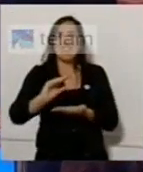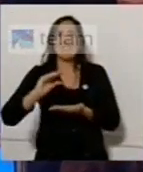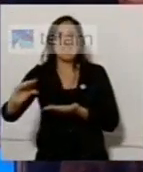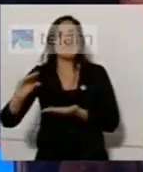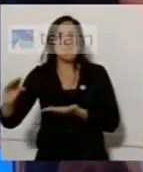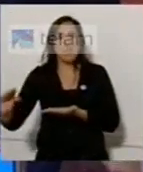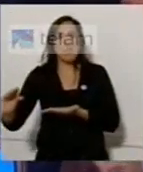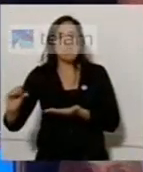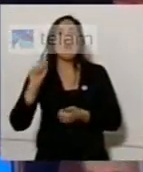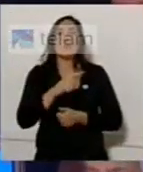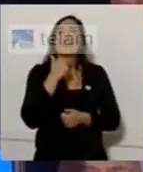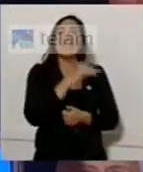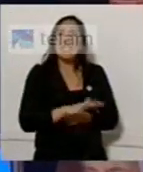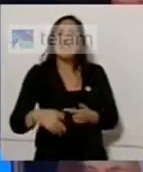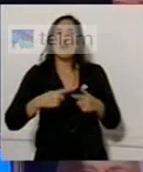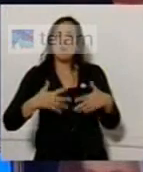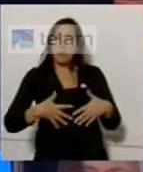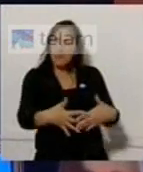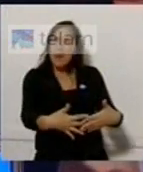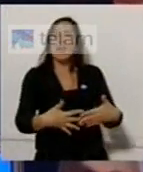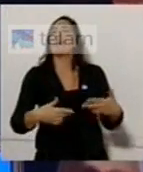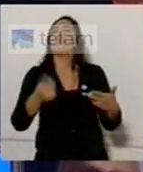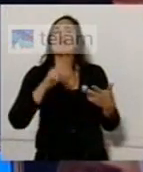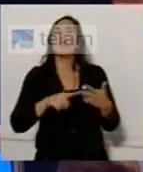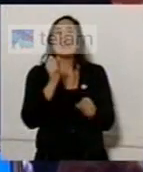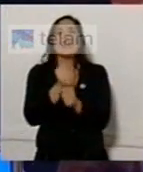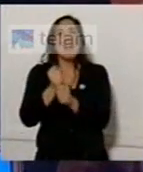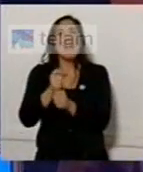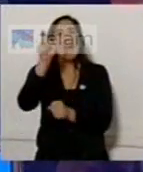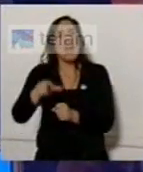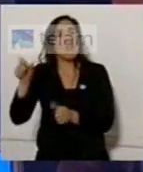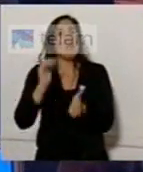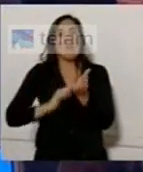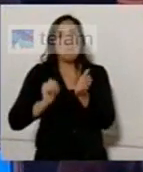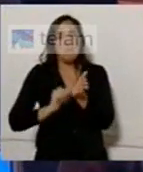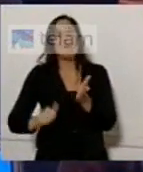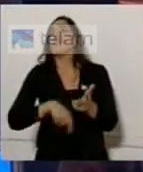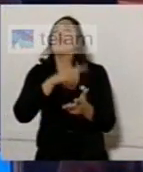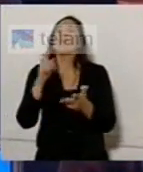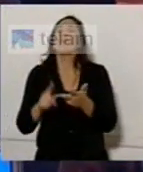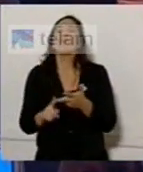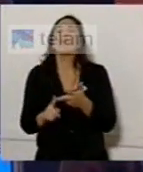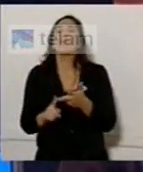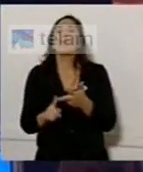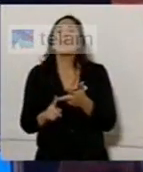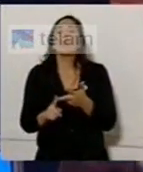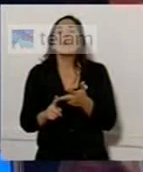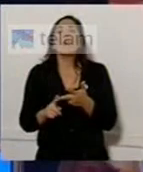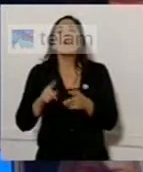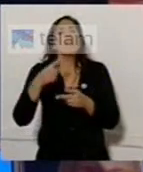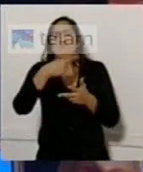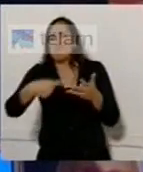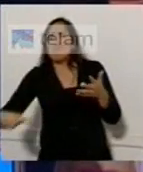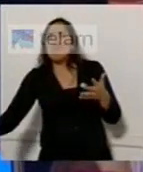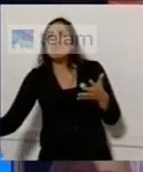en la universal por hijo, por embarazo, en la de los trabajadores registrados, cuando anunciaba esas